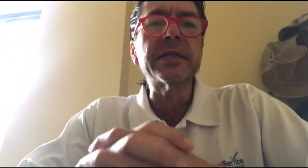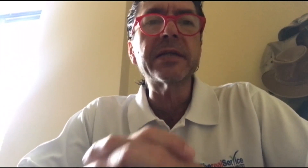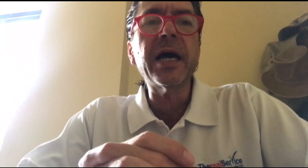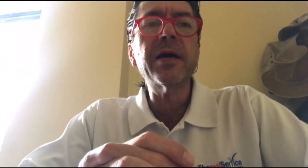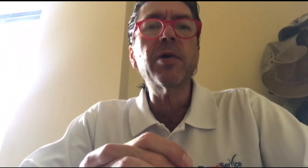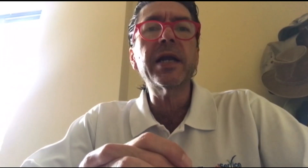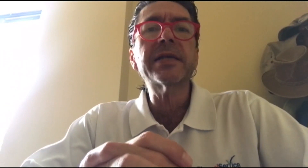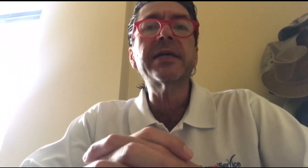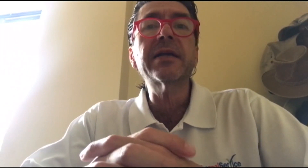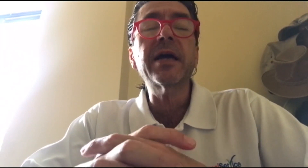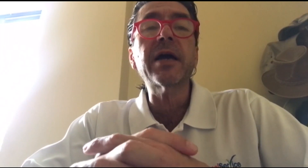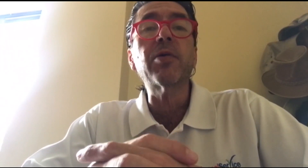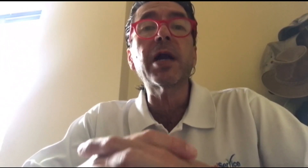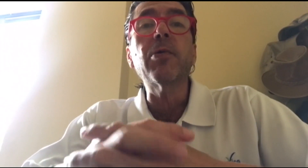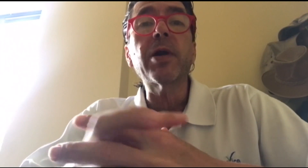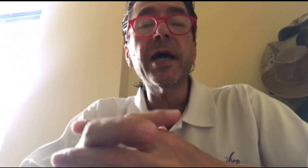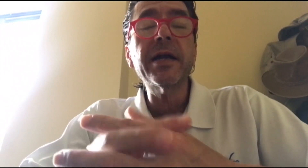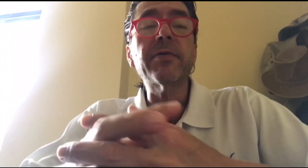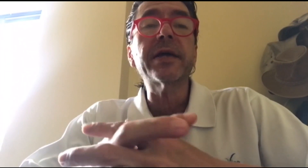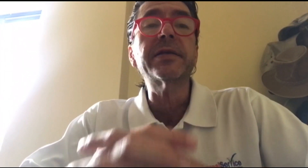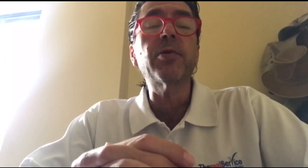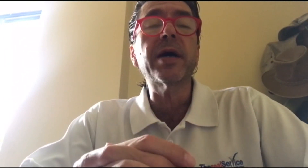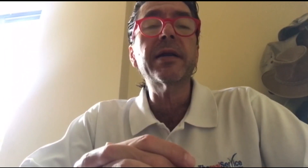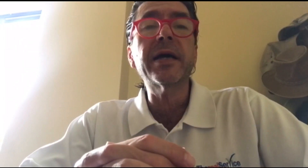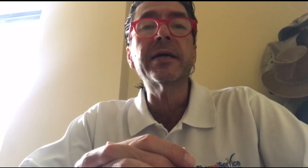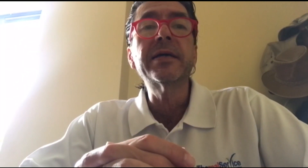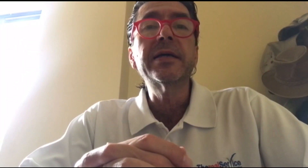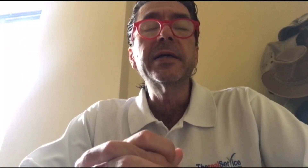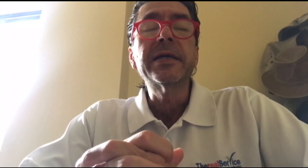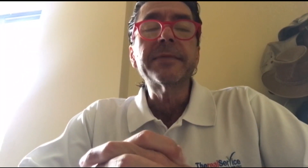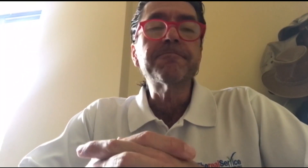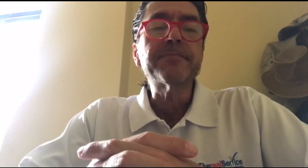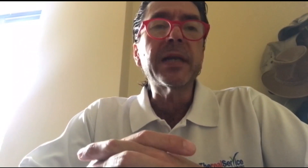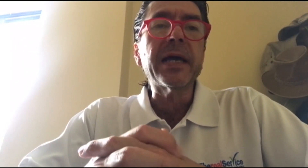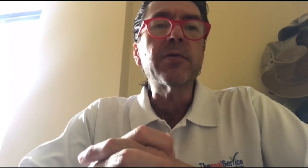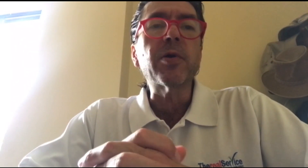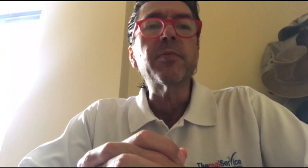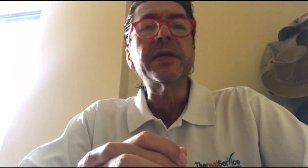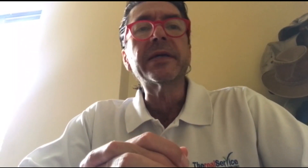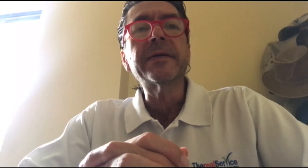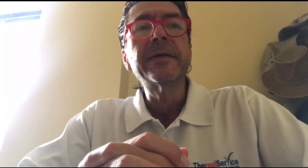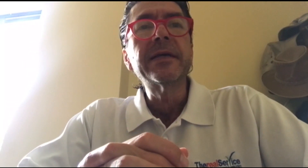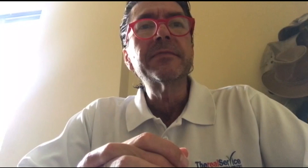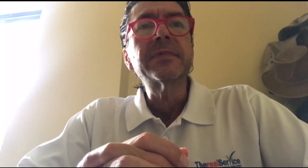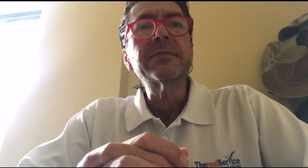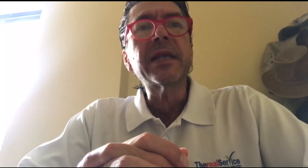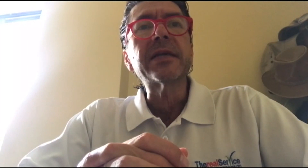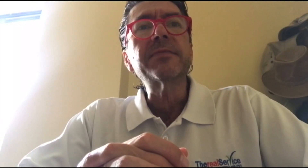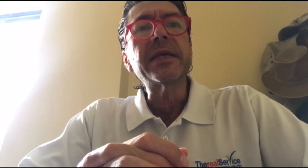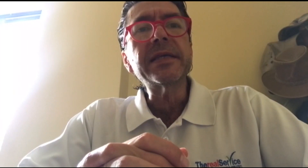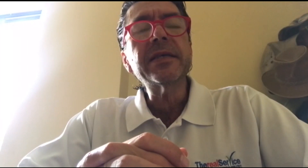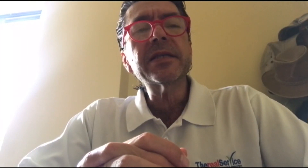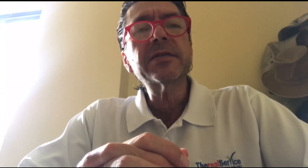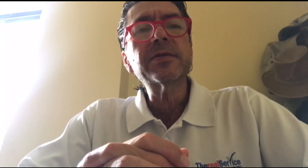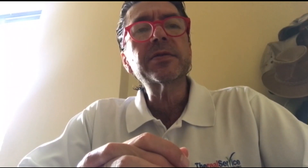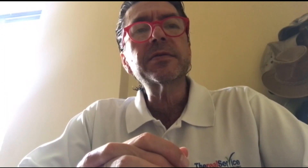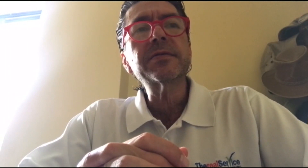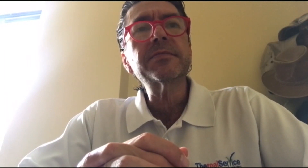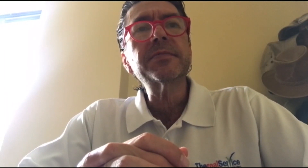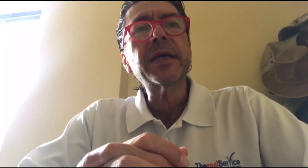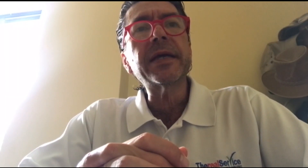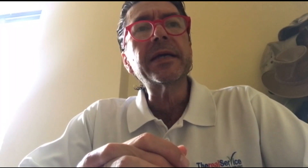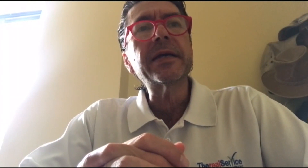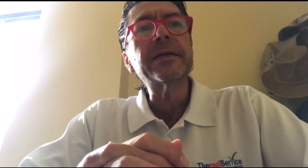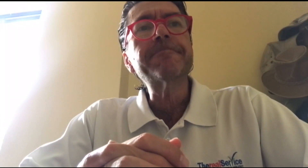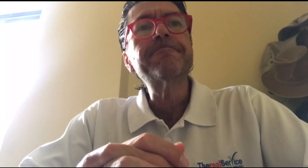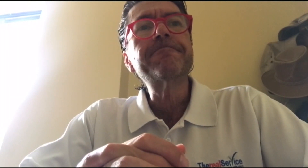a visitar, ojalá salgan a colaborar, a reactivar la economía. Las medidas